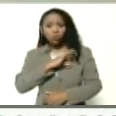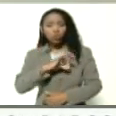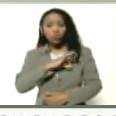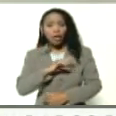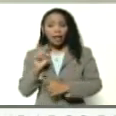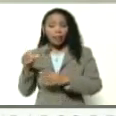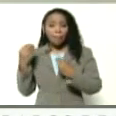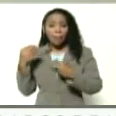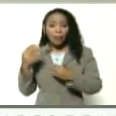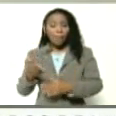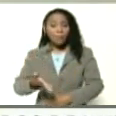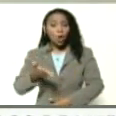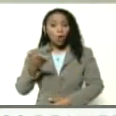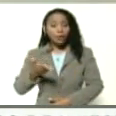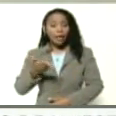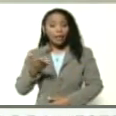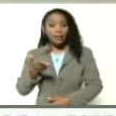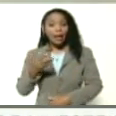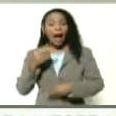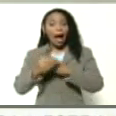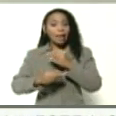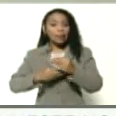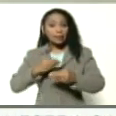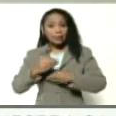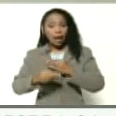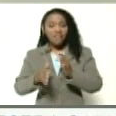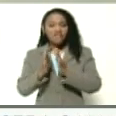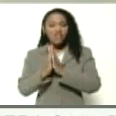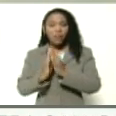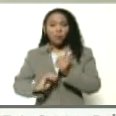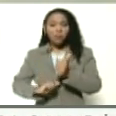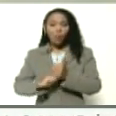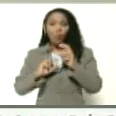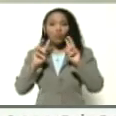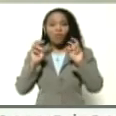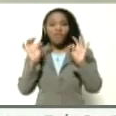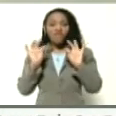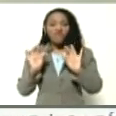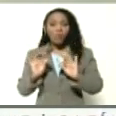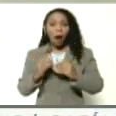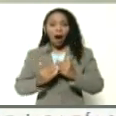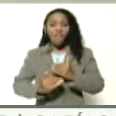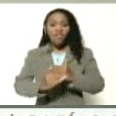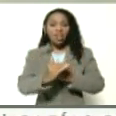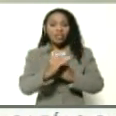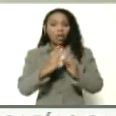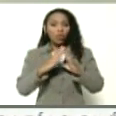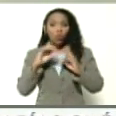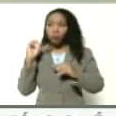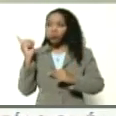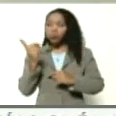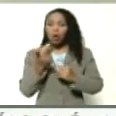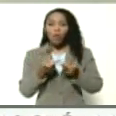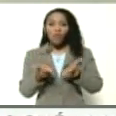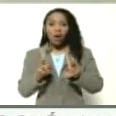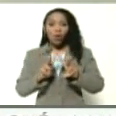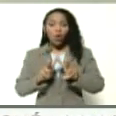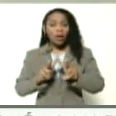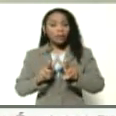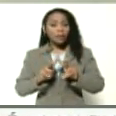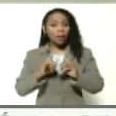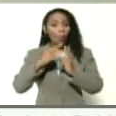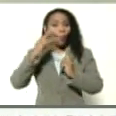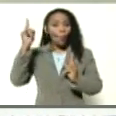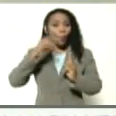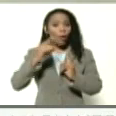papel esencial que desempeñar en favor de una nueva era de avances en torno a los valores de la plataforma y